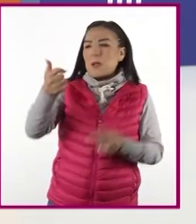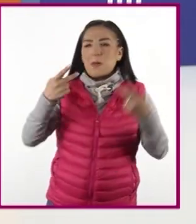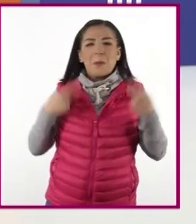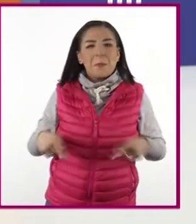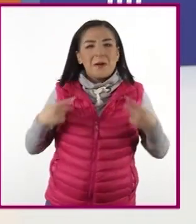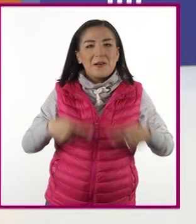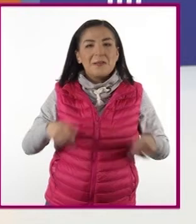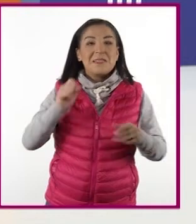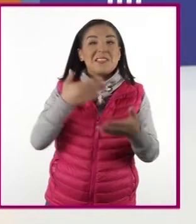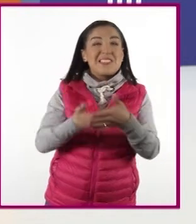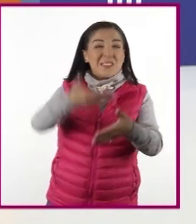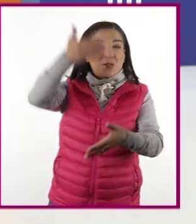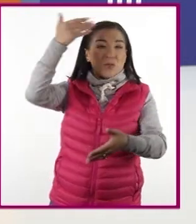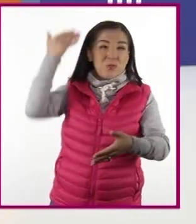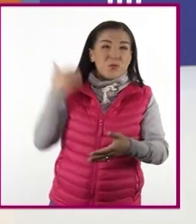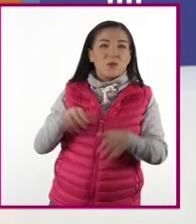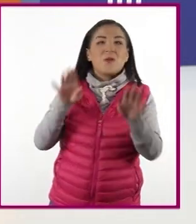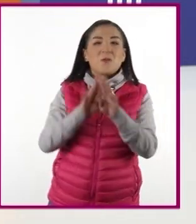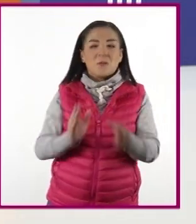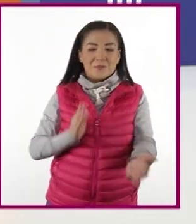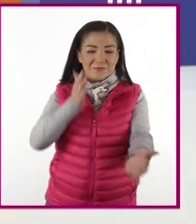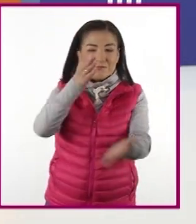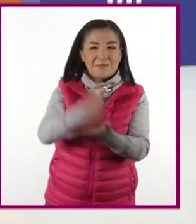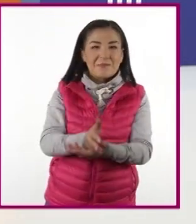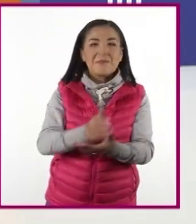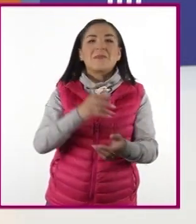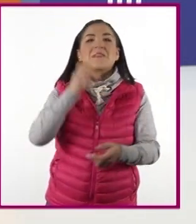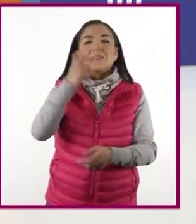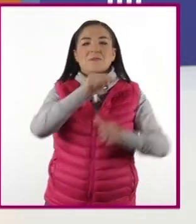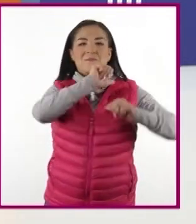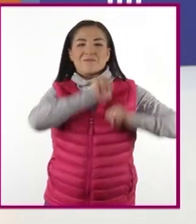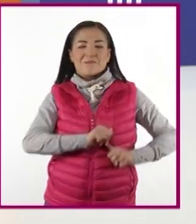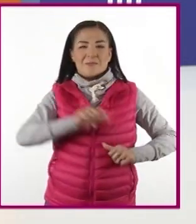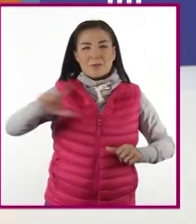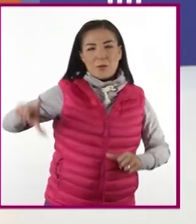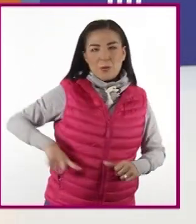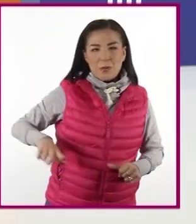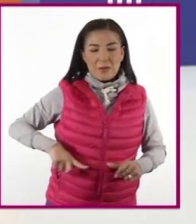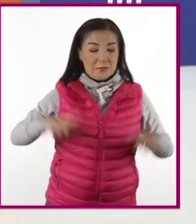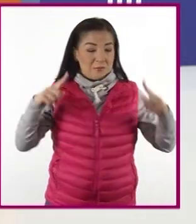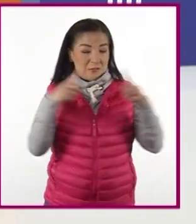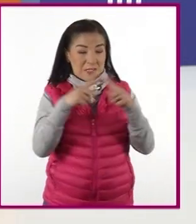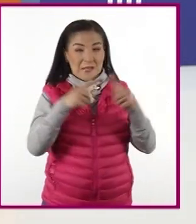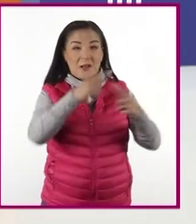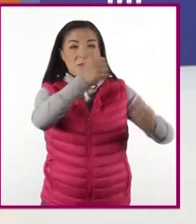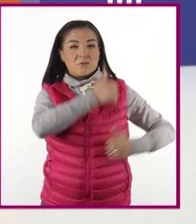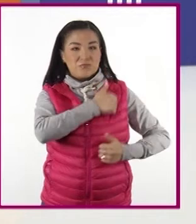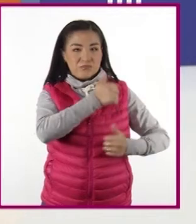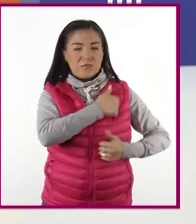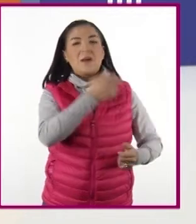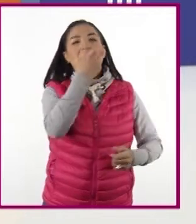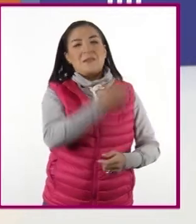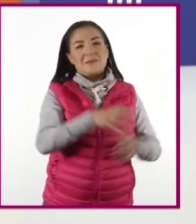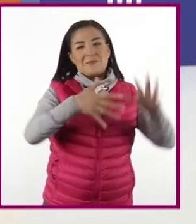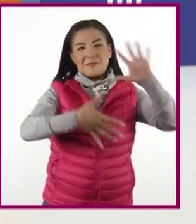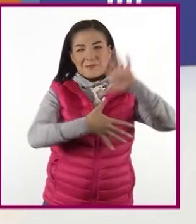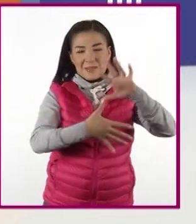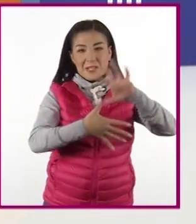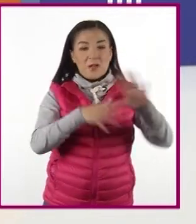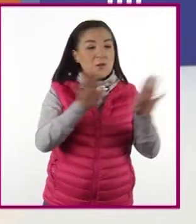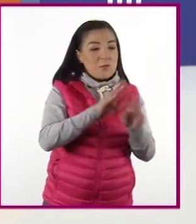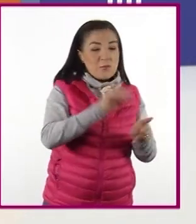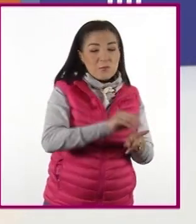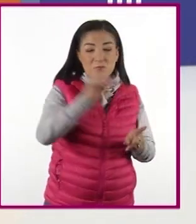desde hacía varios años llegaron a ocupar cargos en el gobierno, iglesia y ejército novohispanos, desplazando a